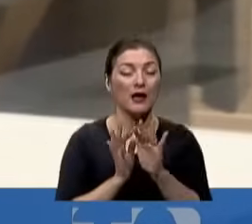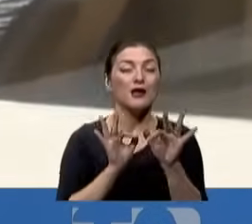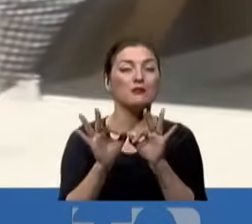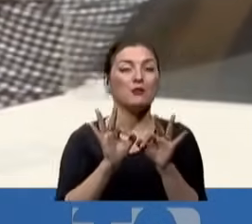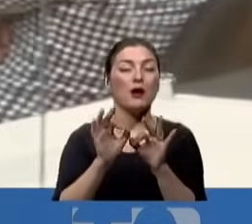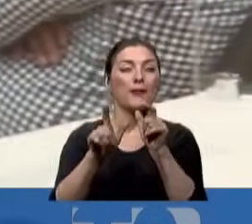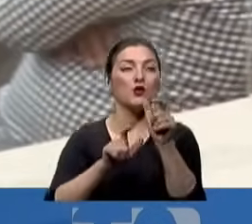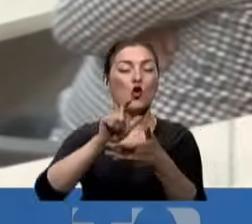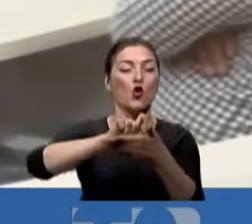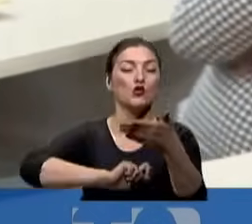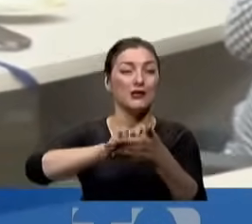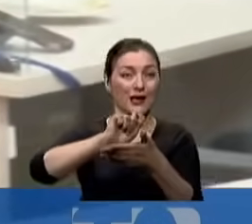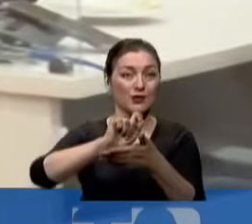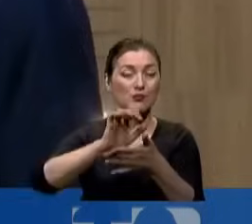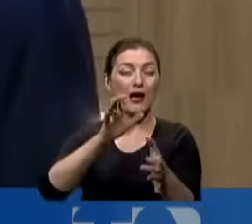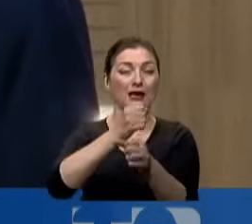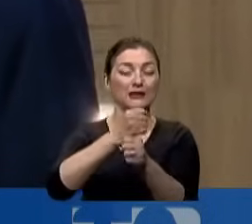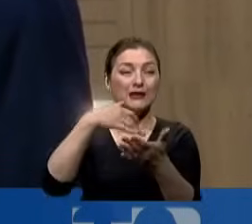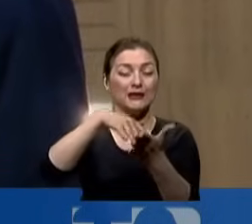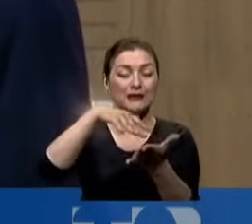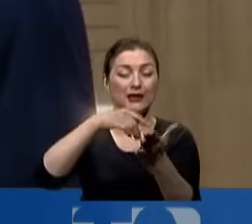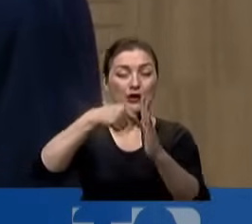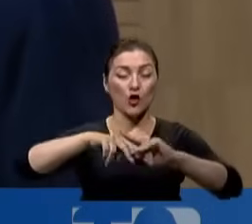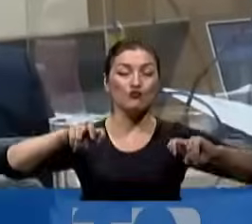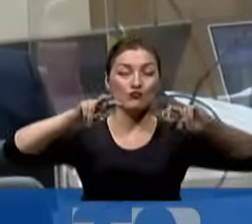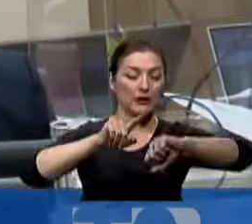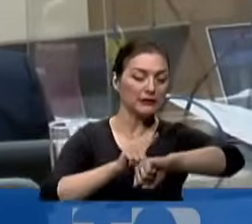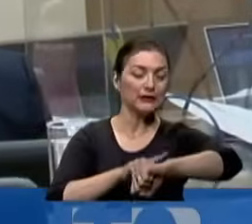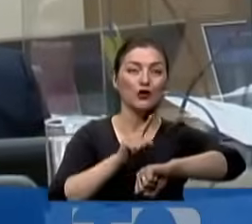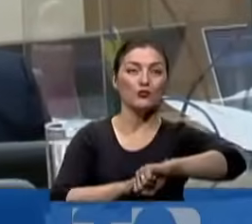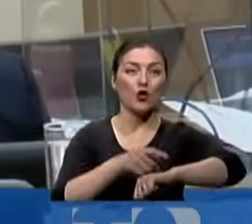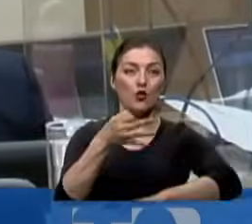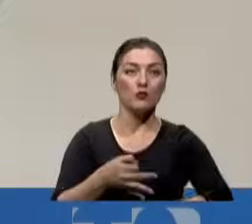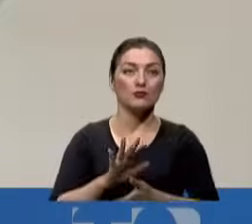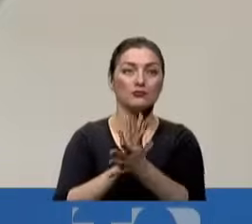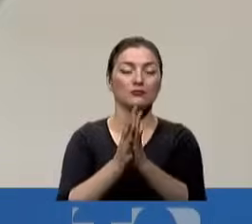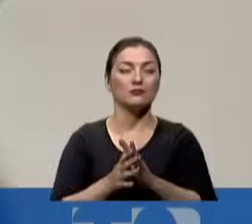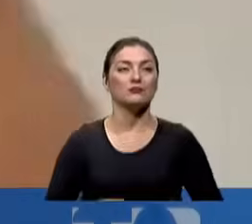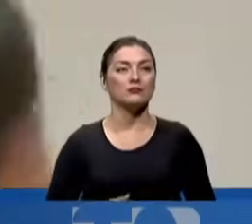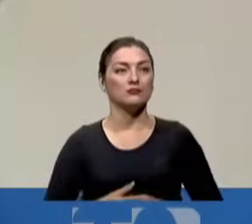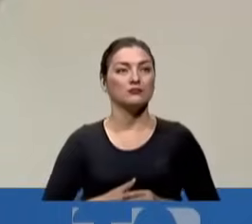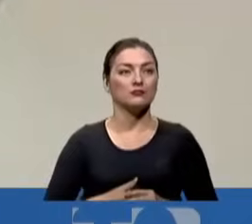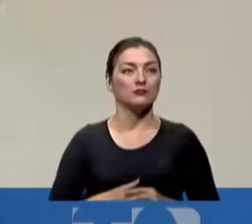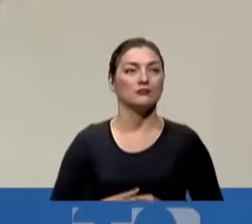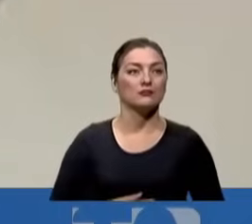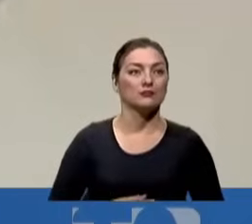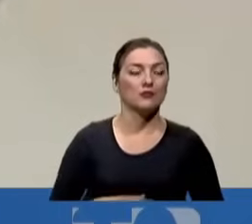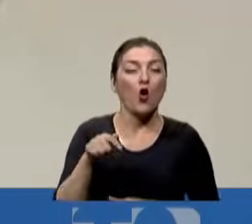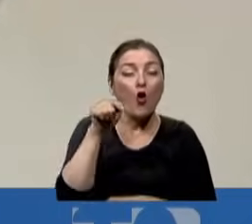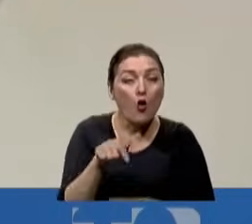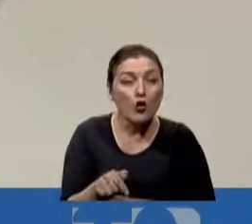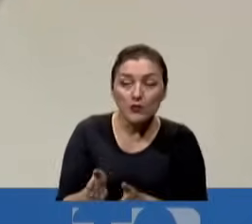quienes firmaron el contrato para realizar estos estudios, pues los tiempos no se están cumpliendo. Espero, yo el día de hoy